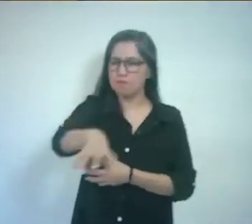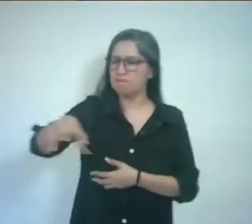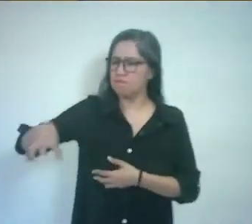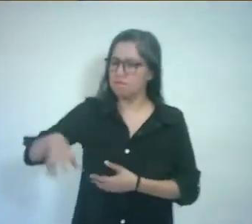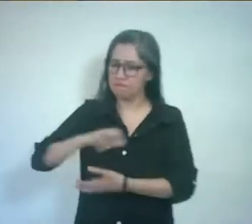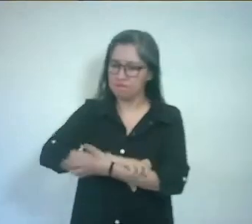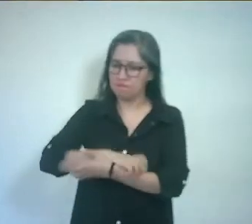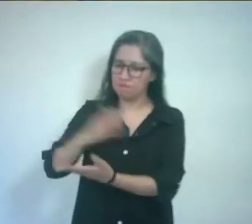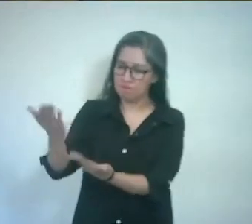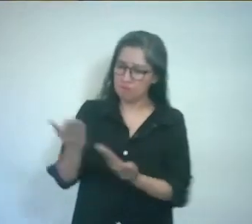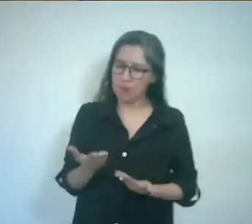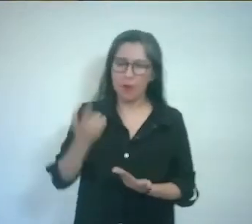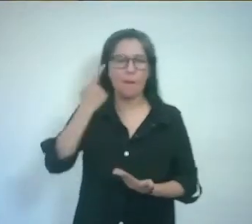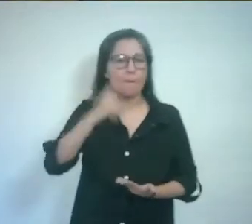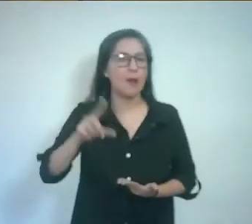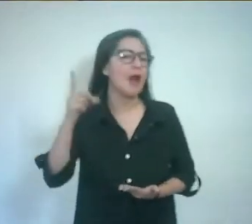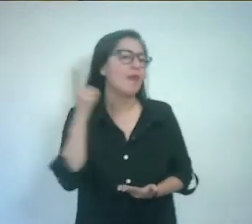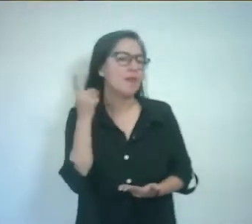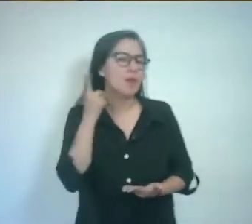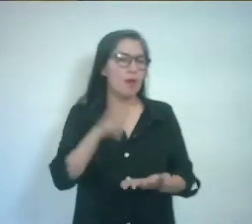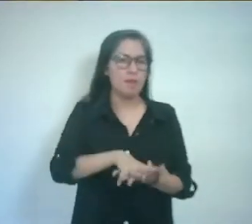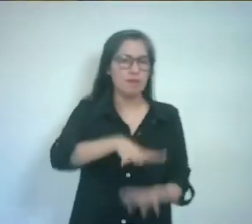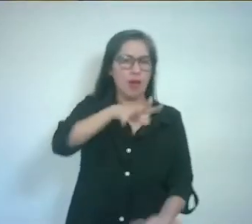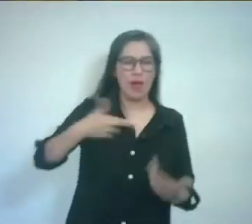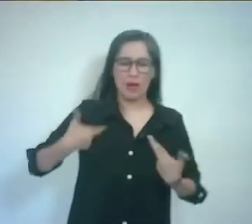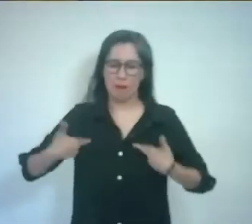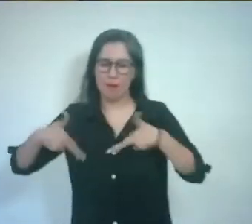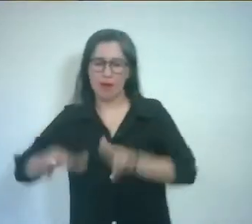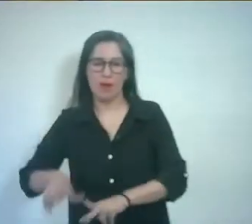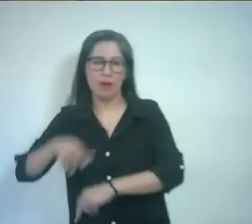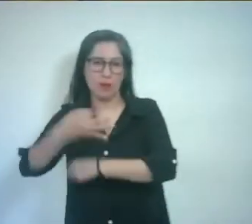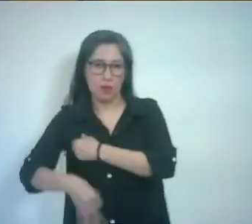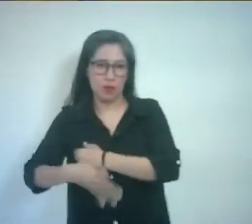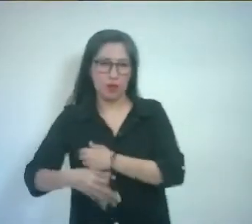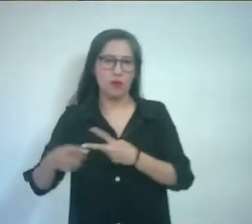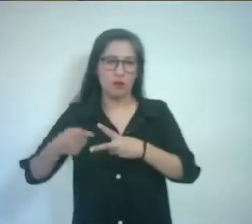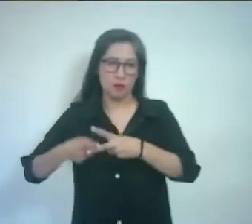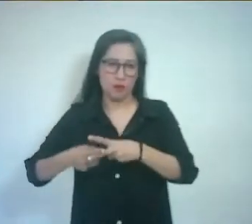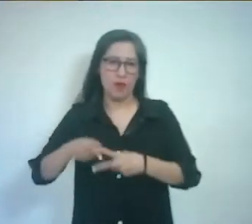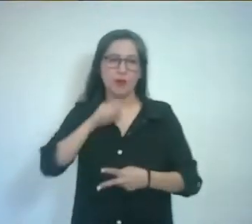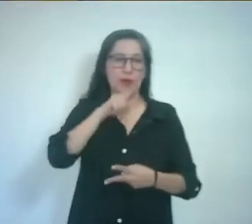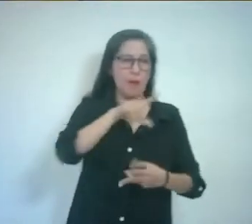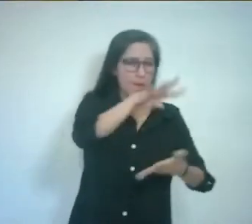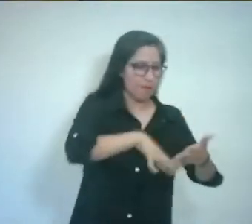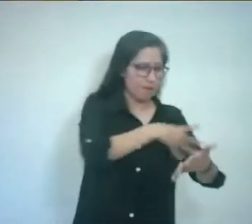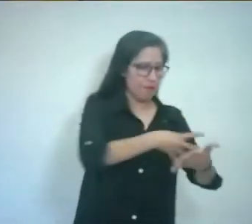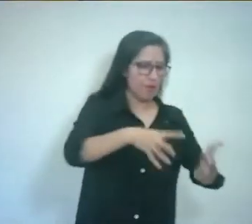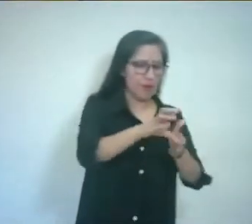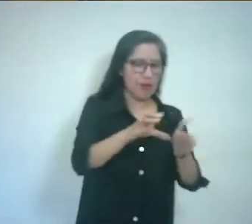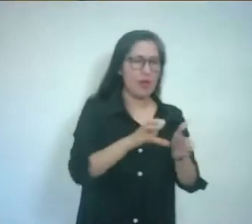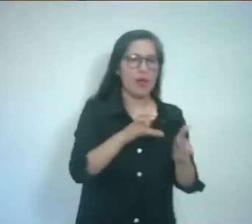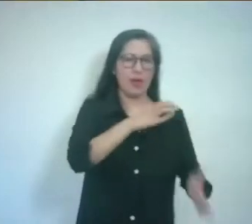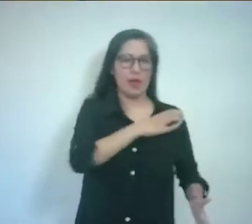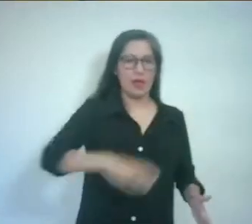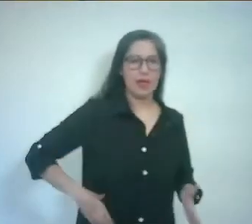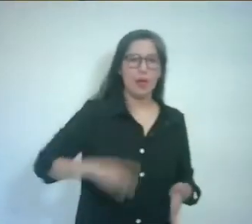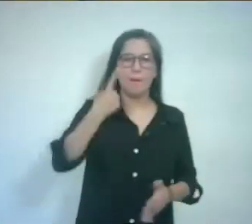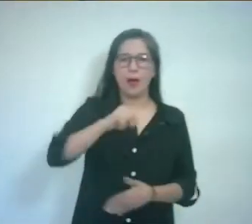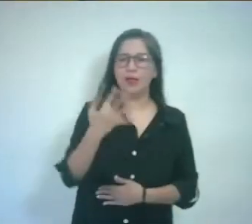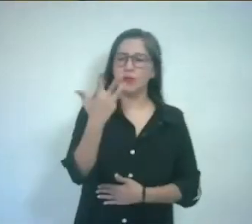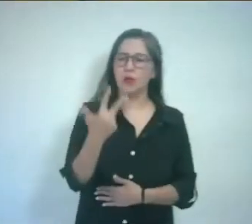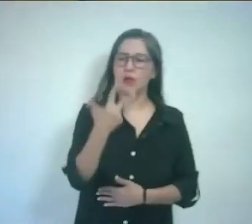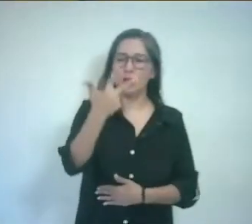para las diputaciones de mayoría y de representación proporcional, así como de las planillas de candidaturas para los 58